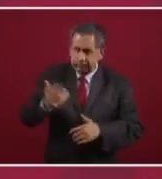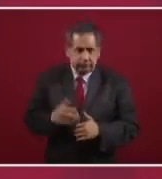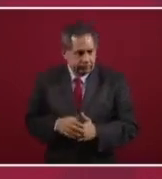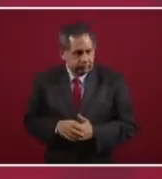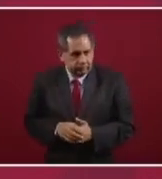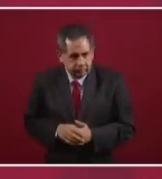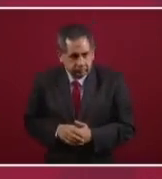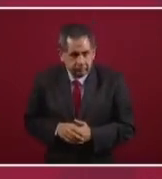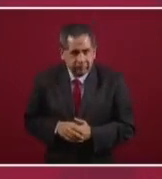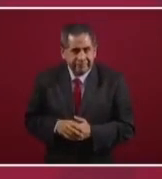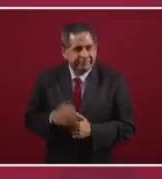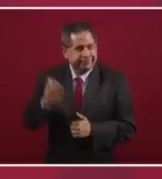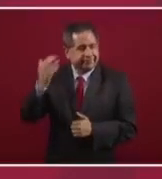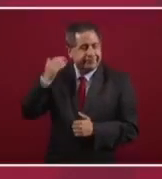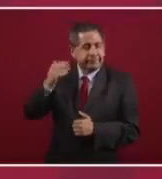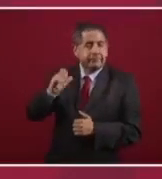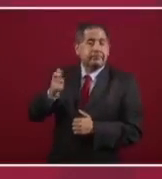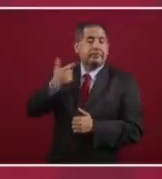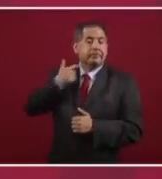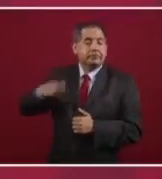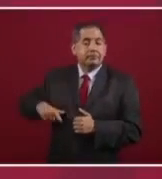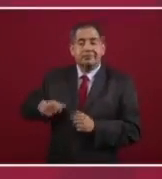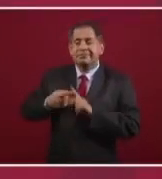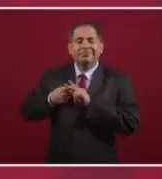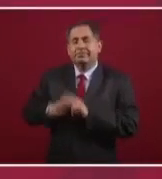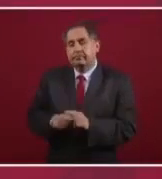Esto casi al inicio